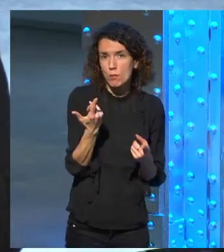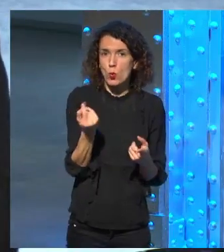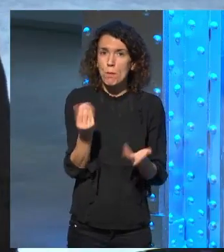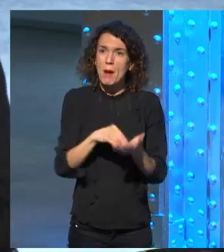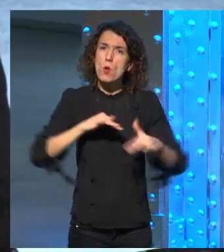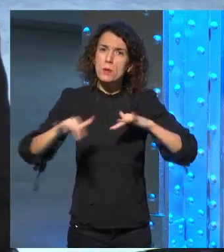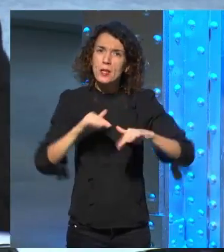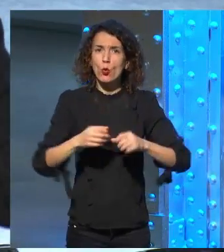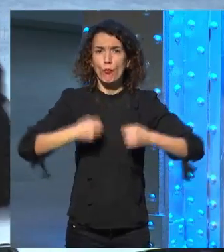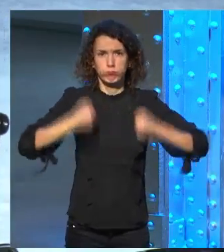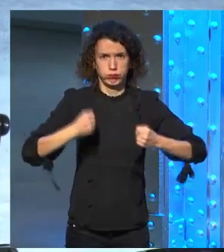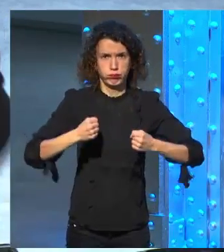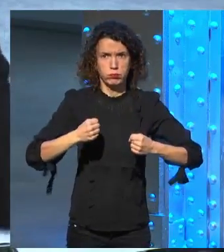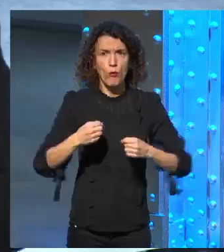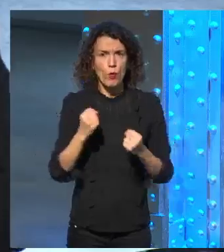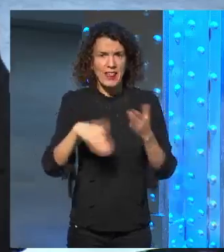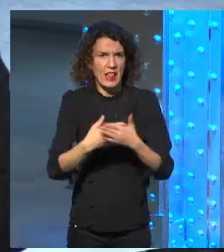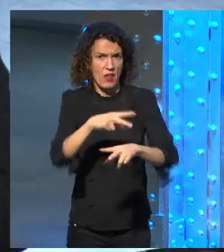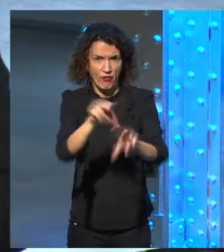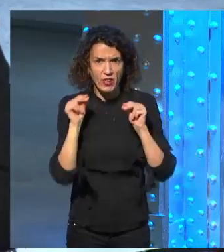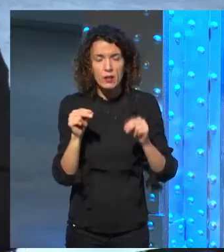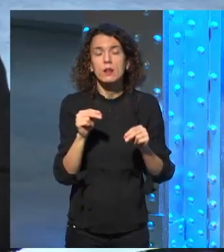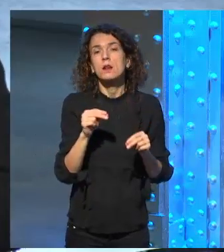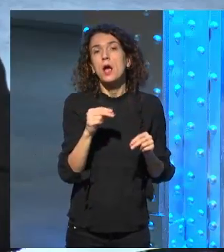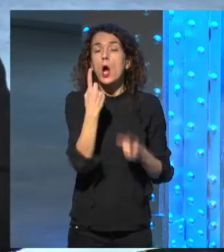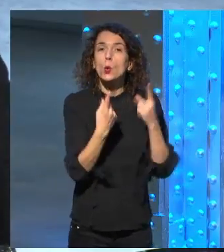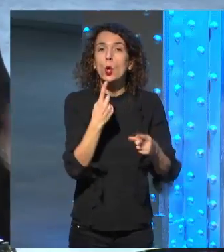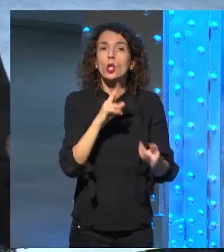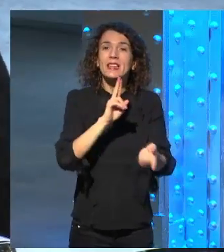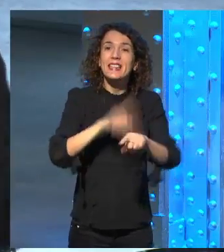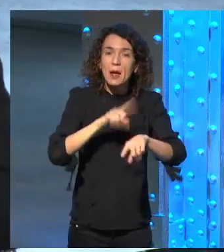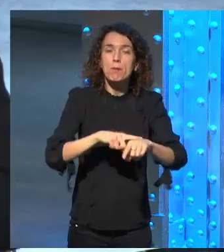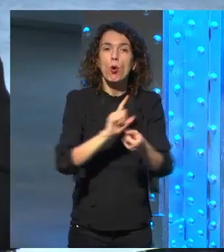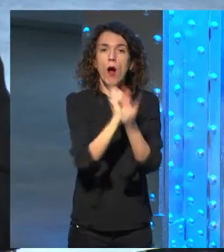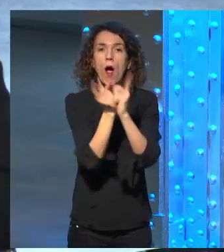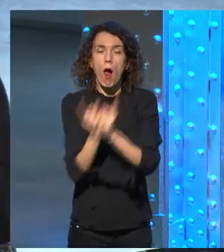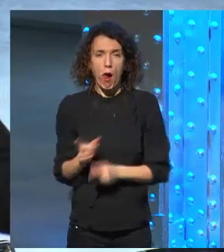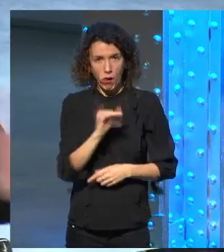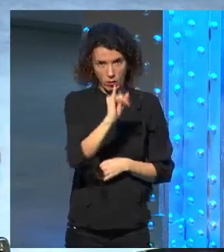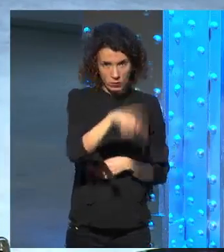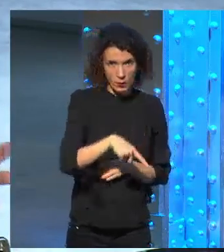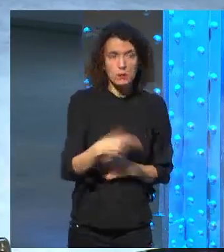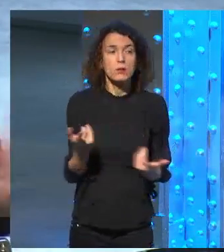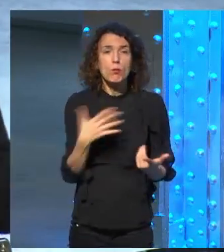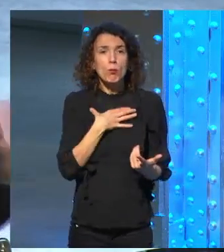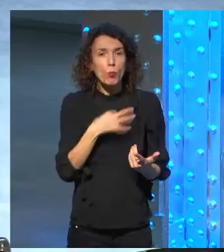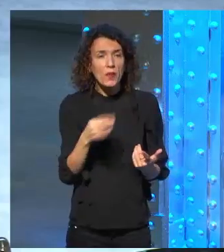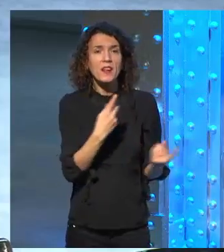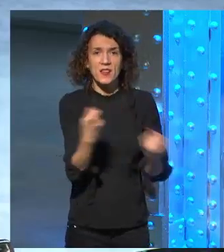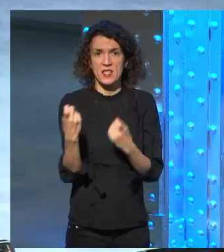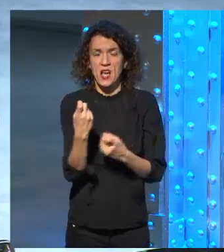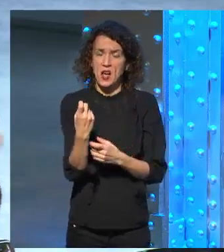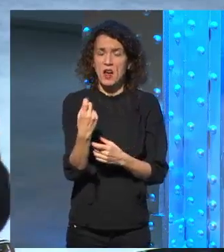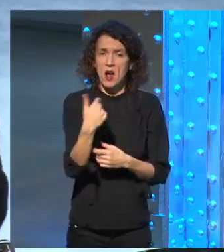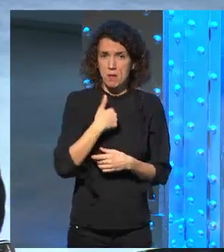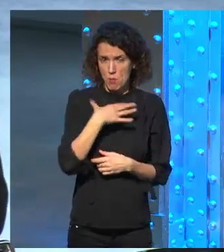un movimiento muy firme y muy potente hasta el final, y en algunos cambios de tempo, y en ese caso me puede necesitar a mí un poco